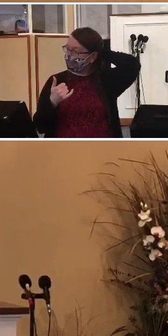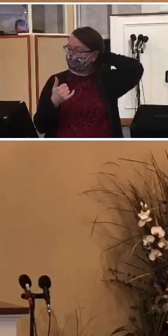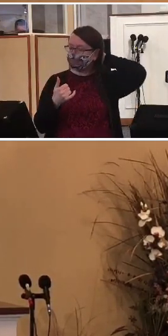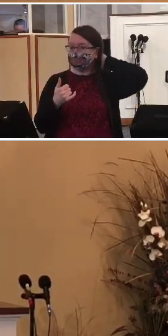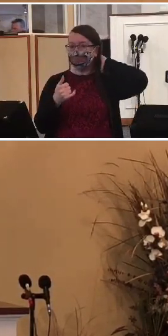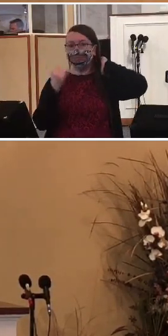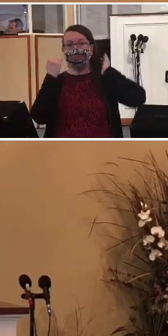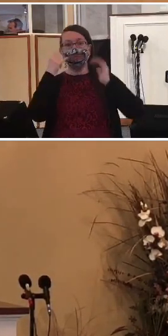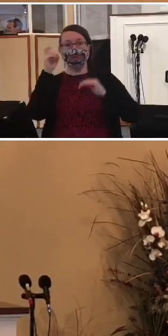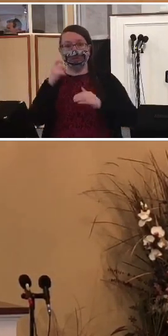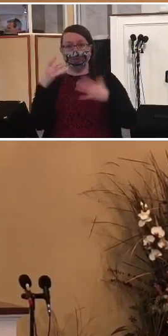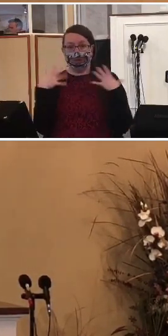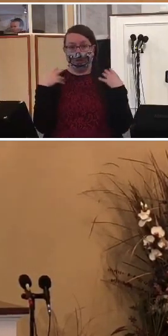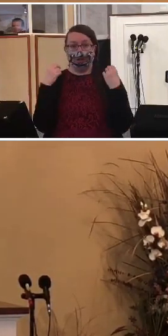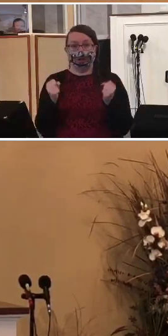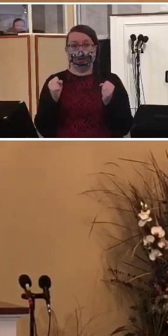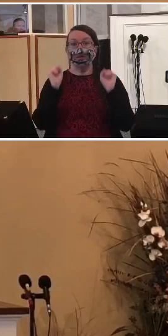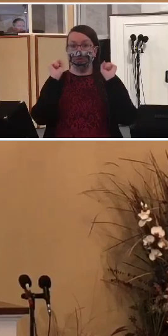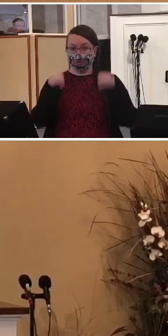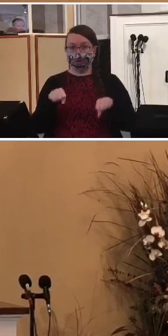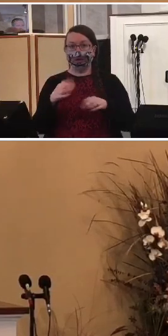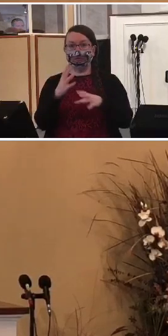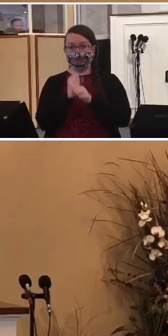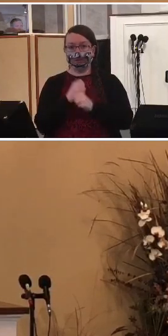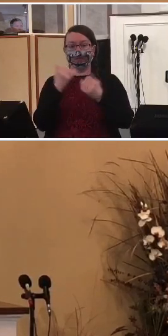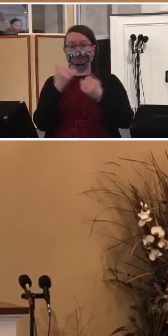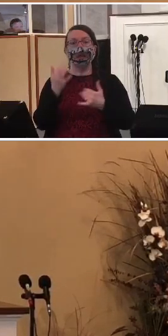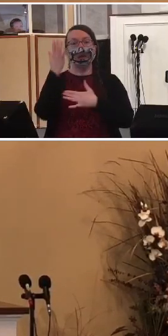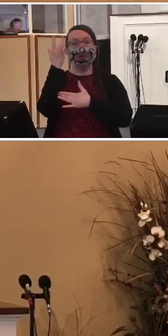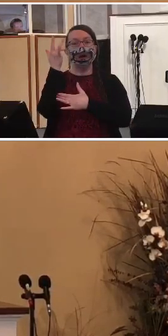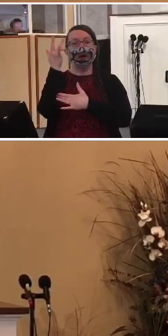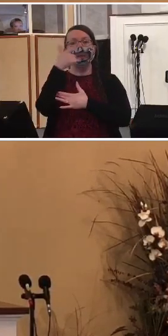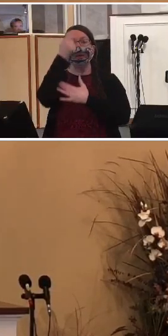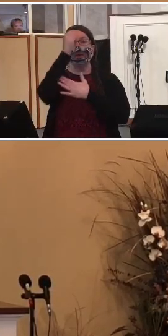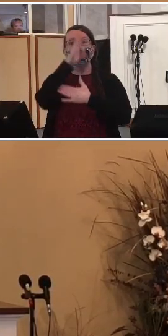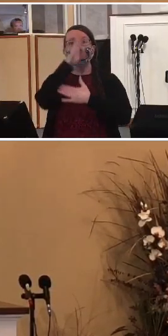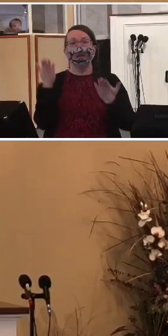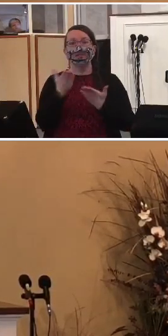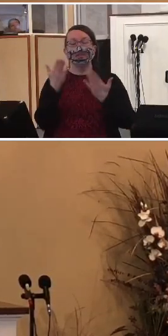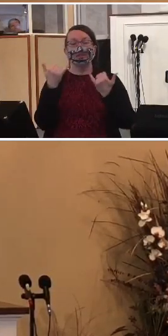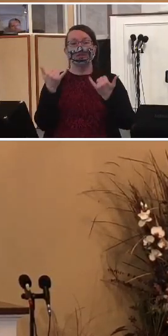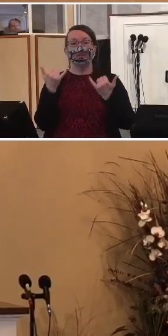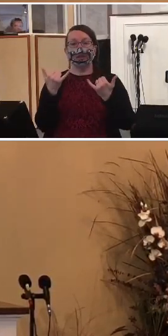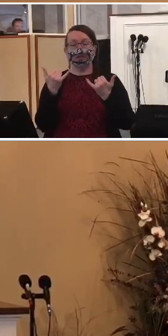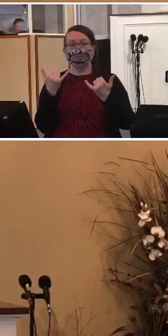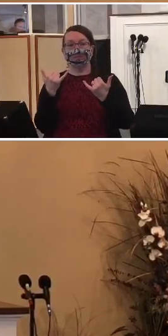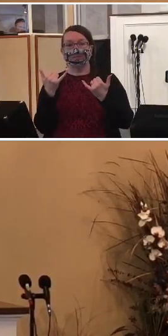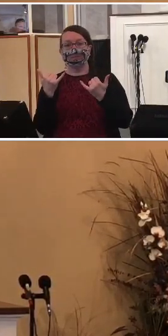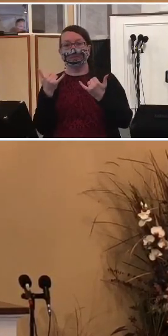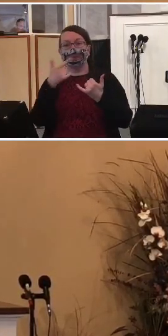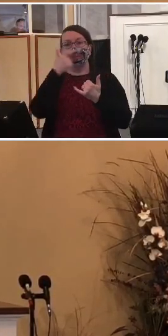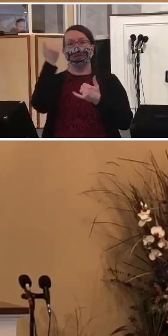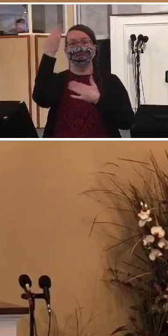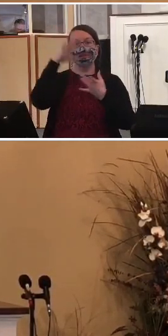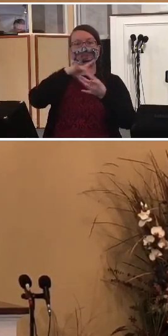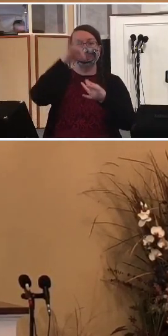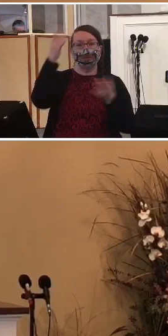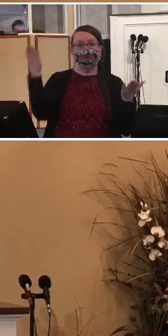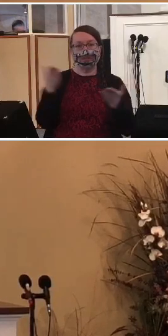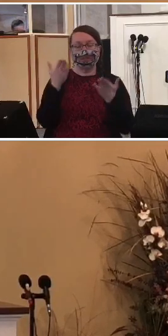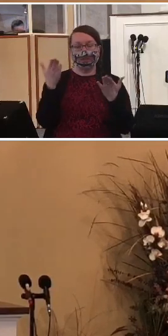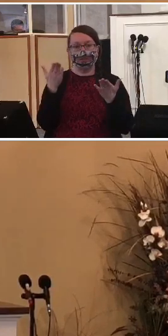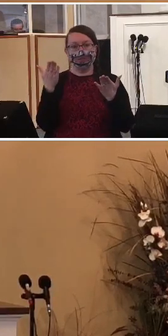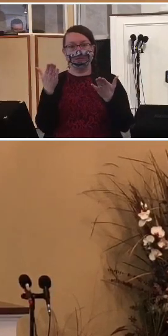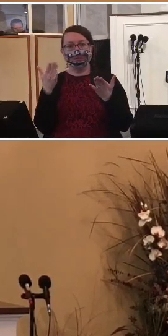tú necesitas una sanidad, tú puedes irte con ella el día de hoy. ¿Por qué? Porque Jesús está en esta casa. Porque esa presencia que